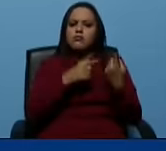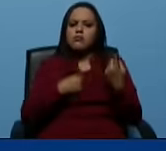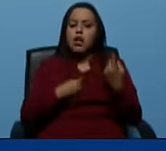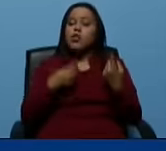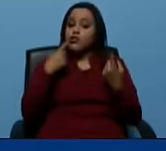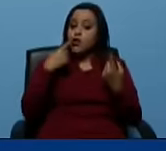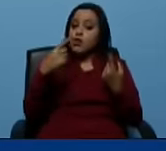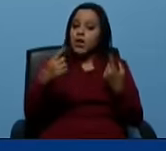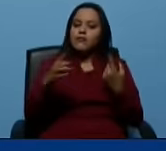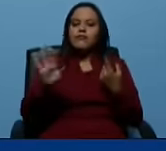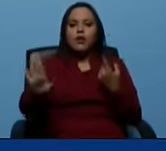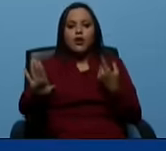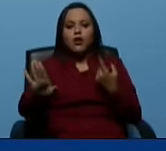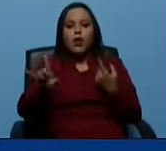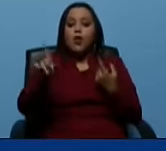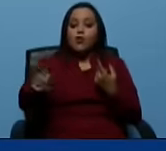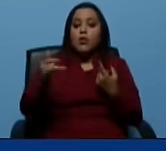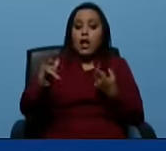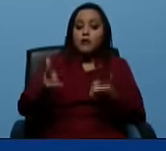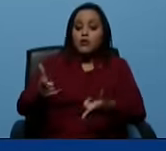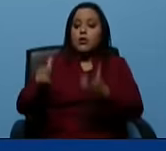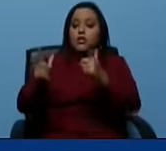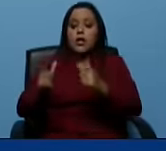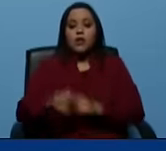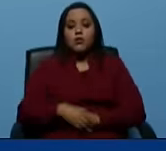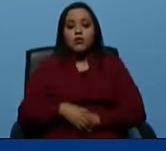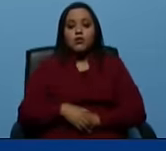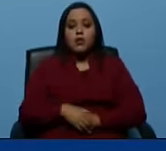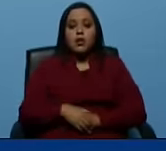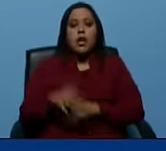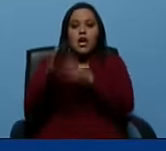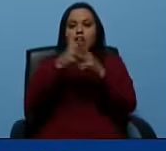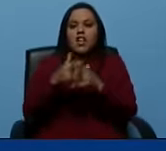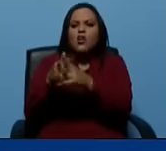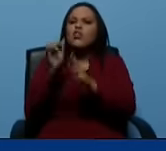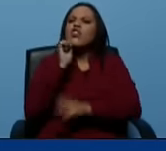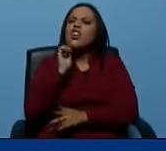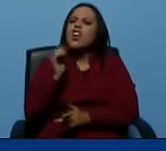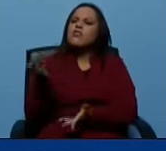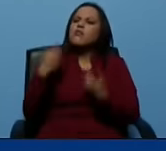dije, mire, usted está autorizado por quién en Estados Unidos para hablar conmigo.